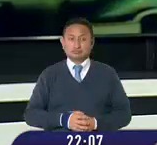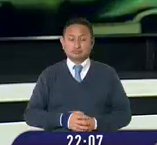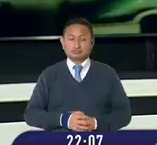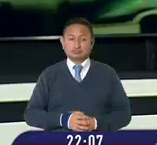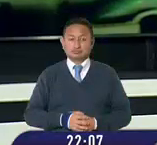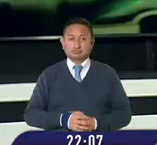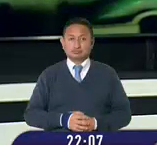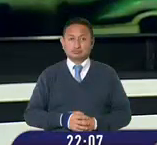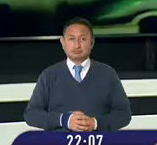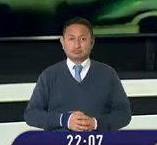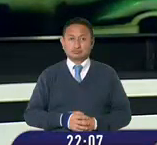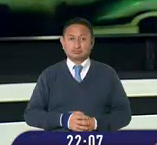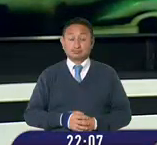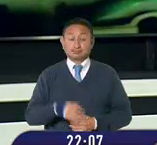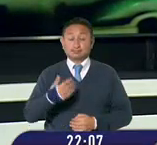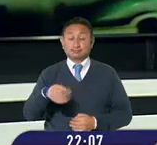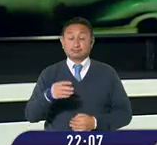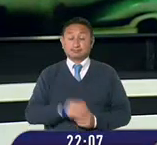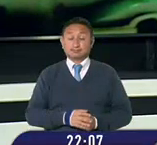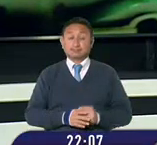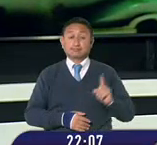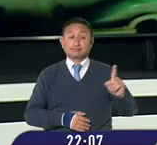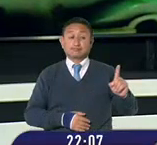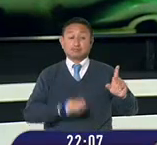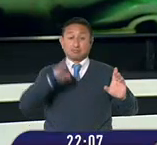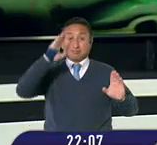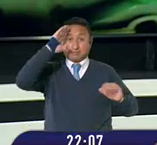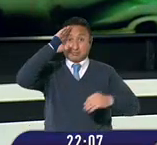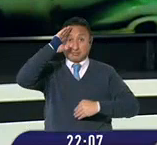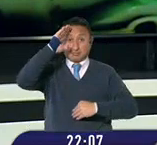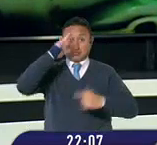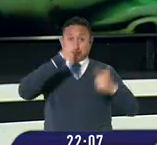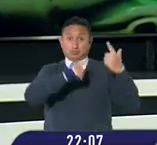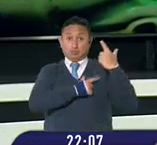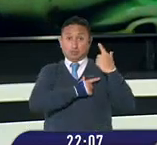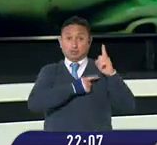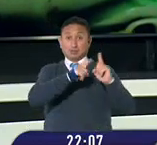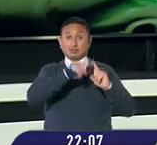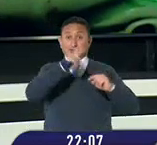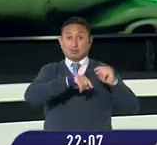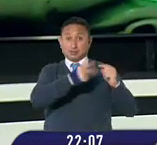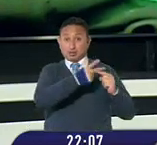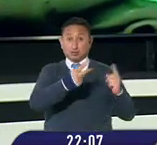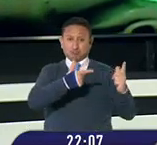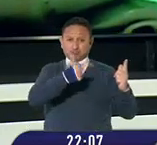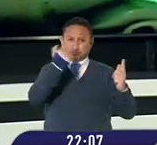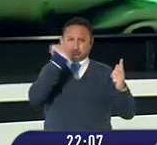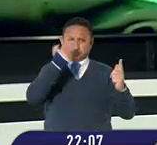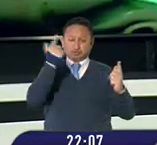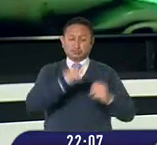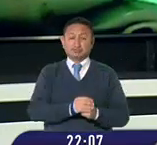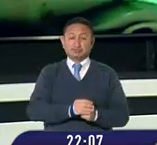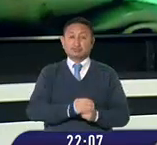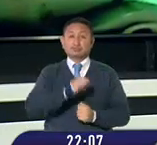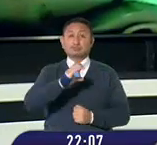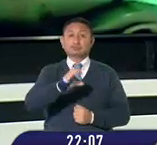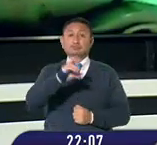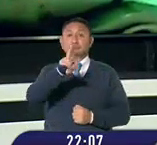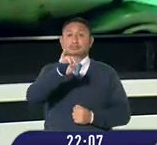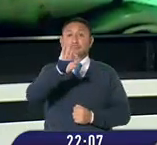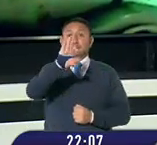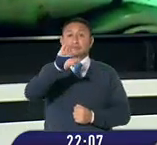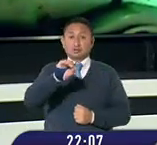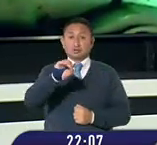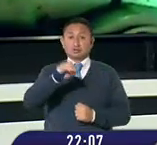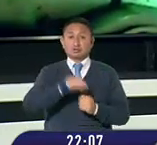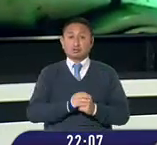Asesinan con varios disparos a un militar en servicio activo y a su acompañante en el sector Cristo del Consuelo, al sur de Guayaquil.